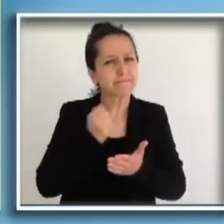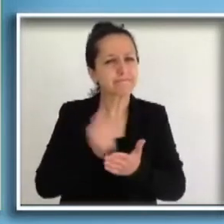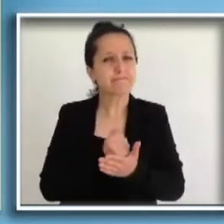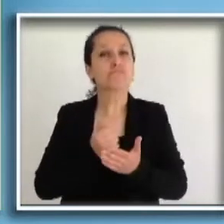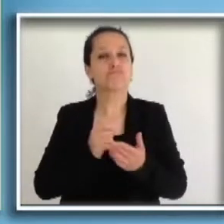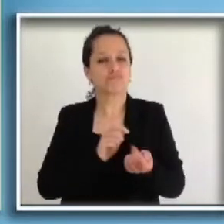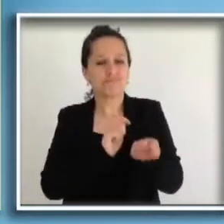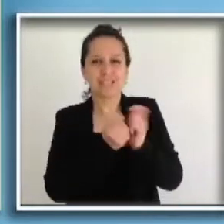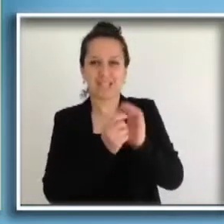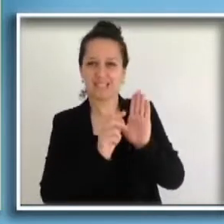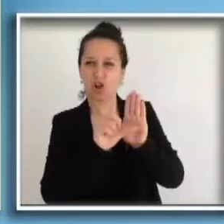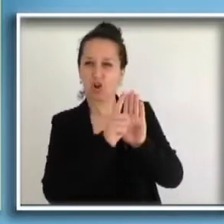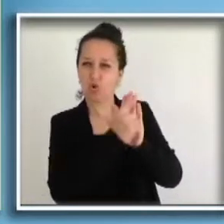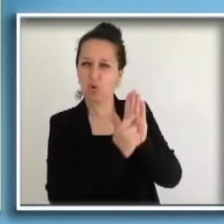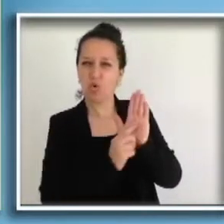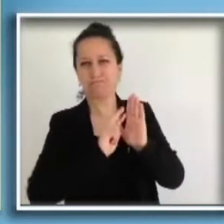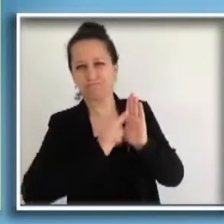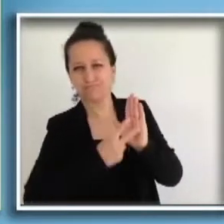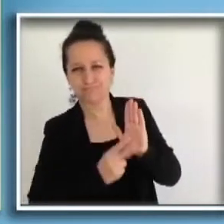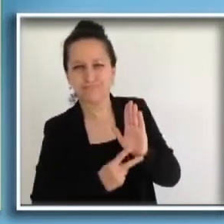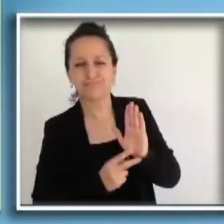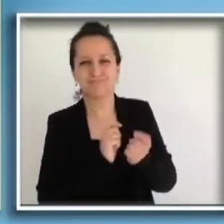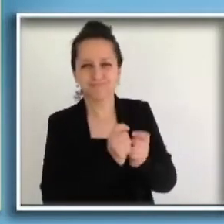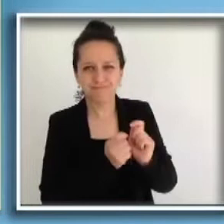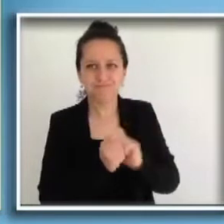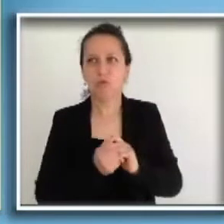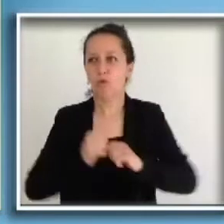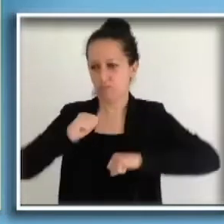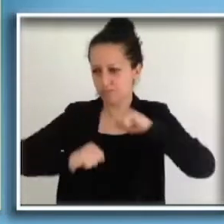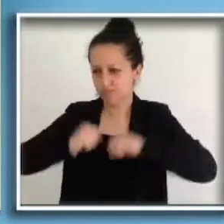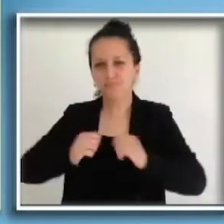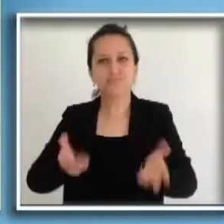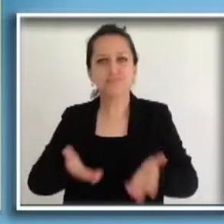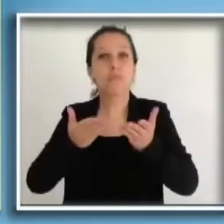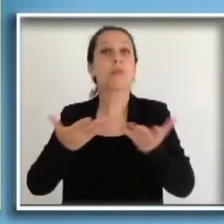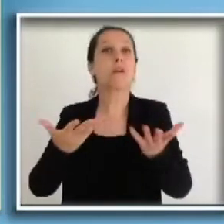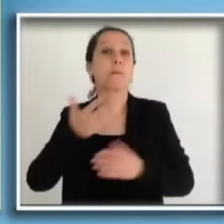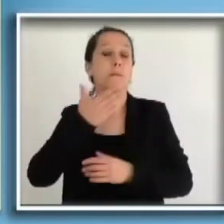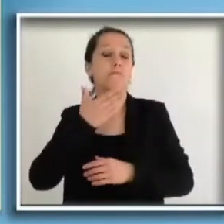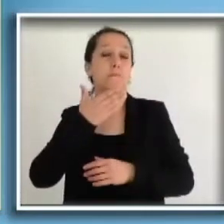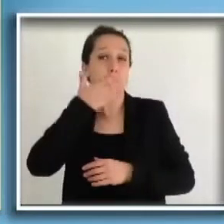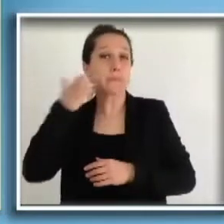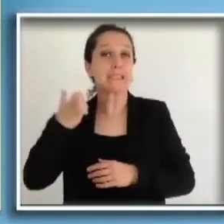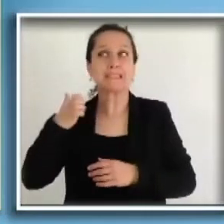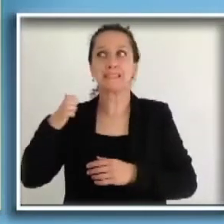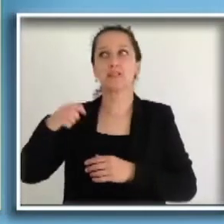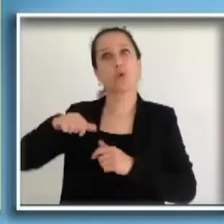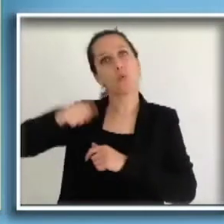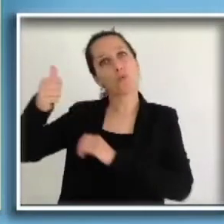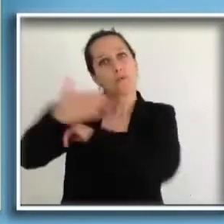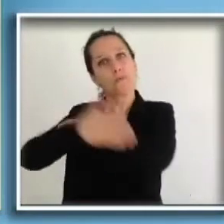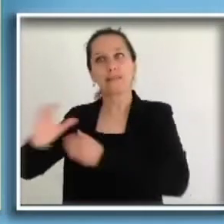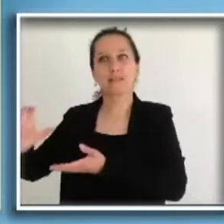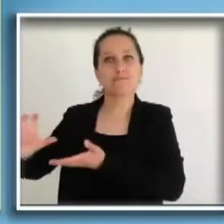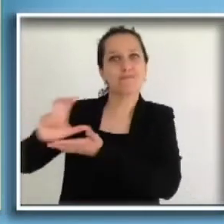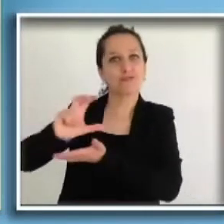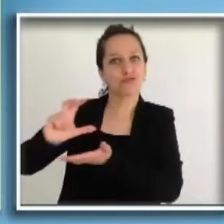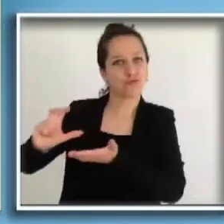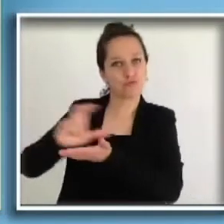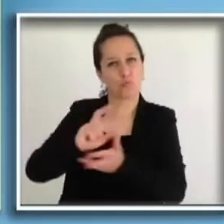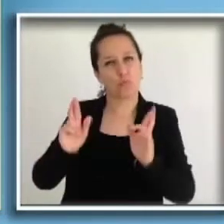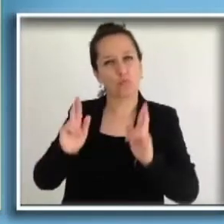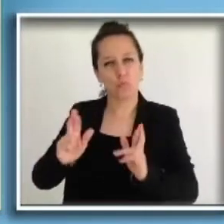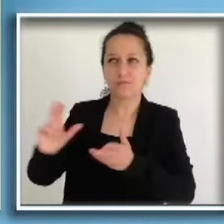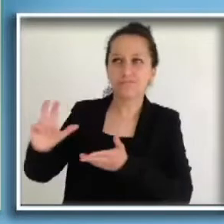así como una agenda de productividad de mejora para la inversión extranjera a nivel nacional el gobierno Busca lograr que la productividad